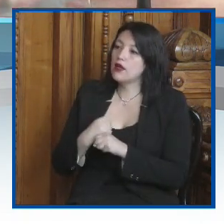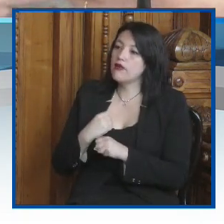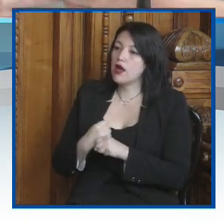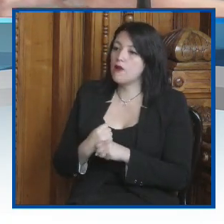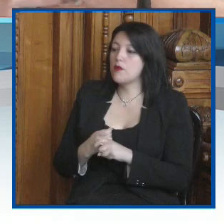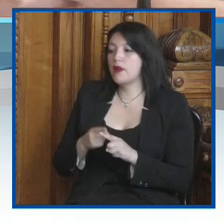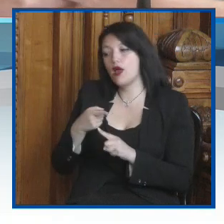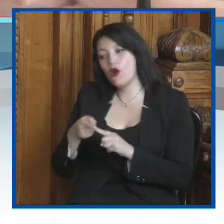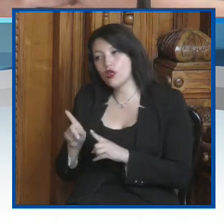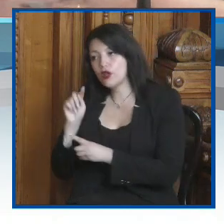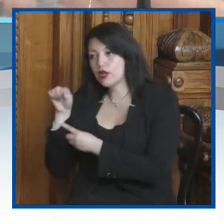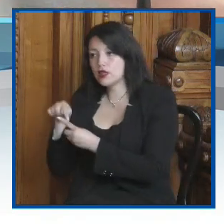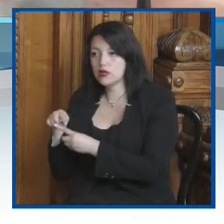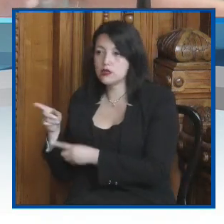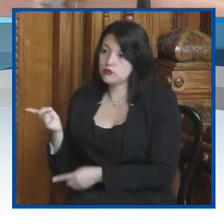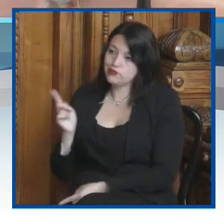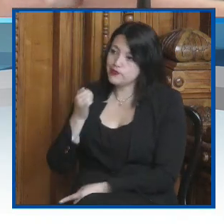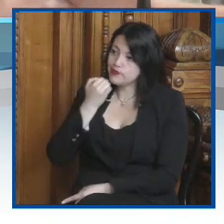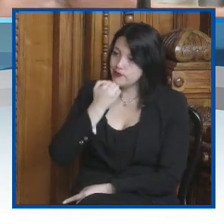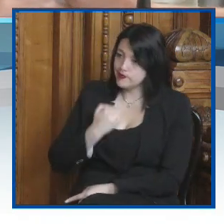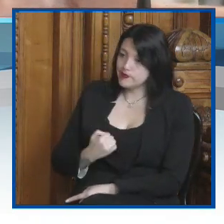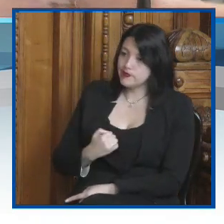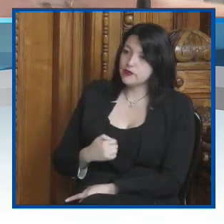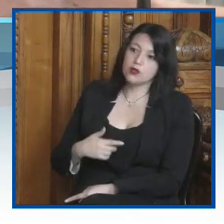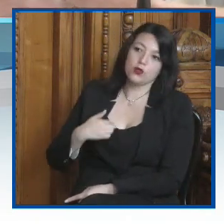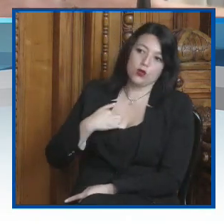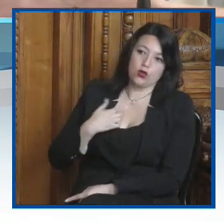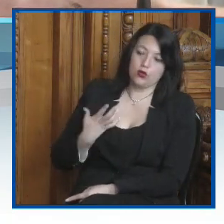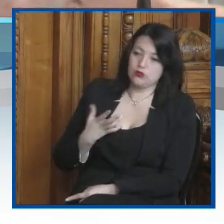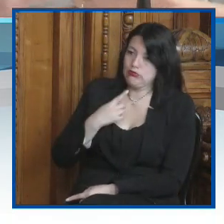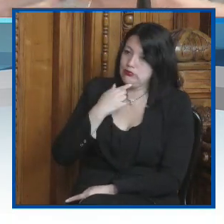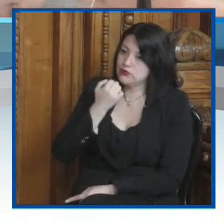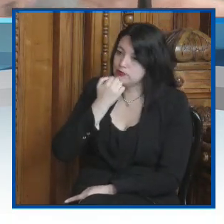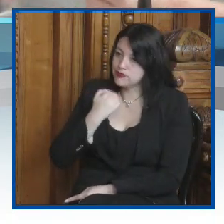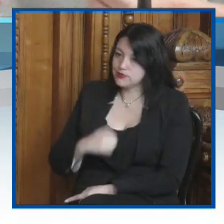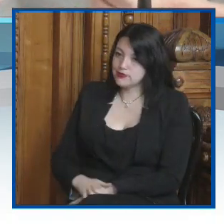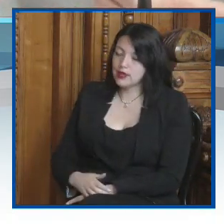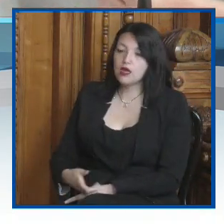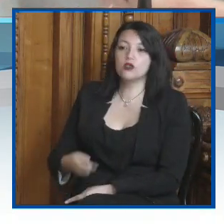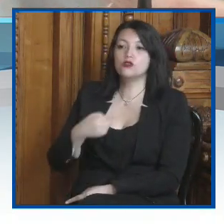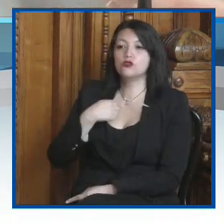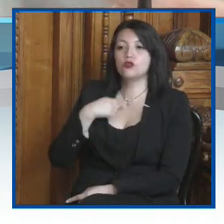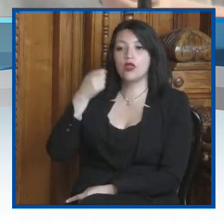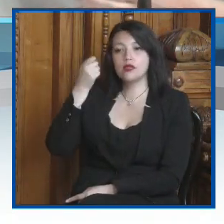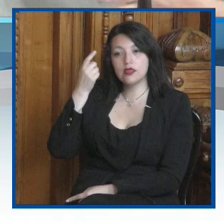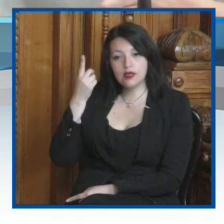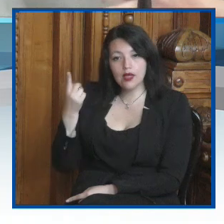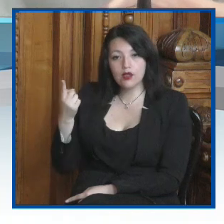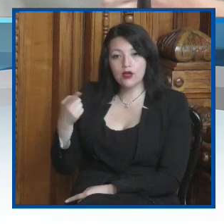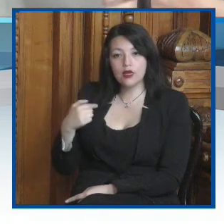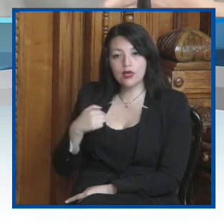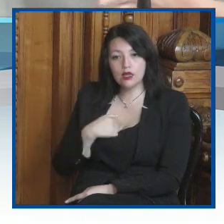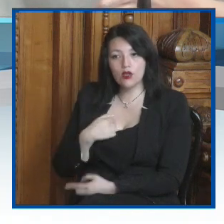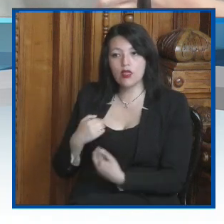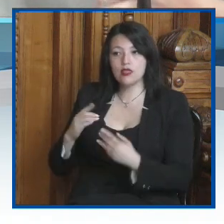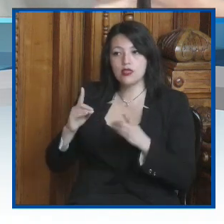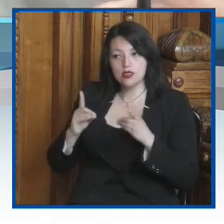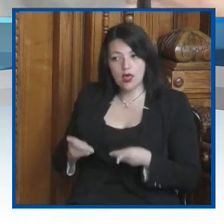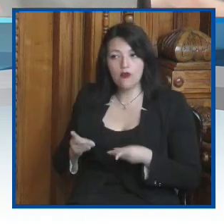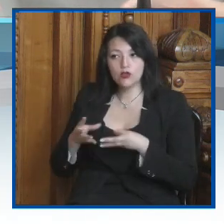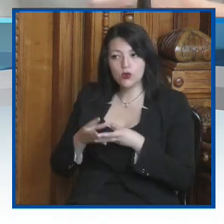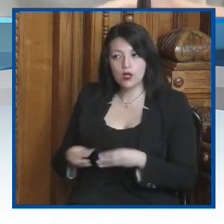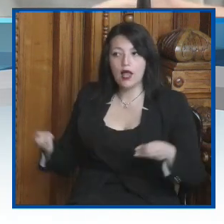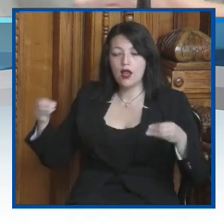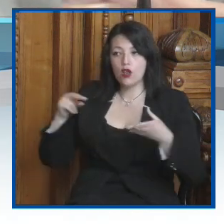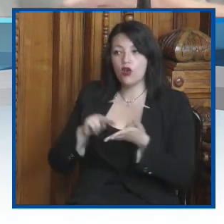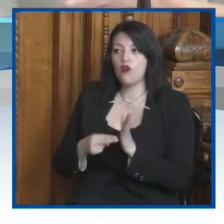cosa, yo creo que estamos equivocados, o al menos yo estoy equivocada. Yo entiendo que yo tengo que resolver los conflictos que